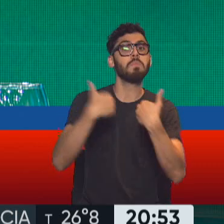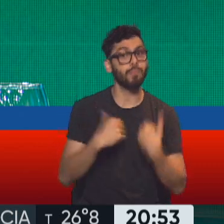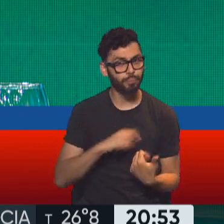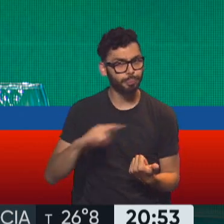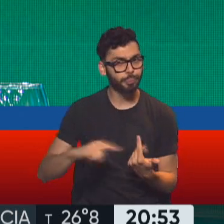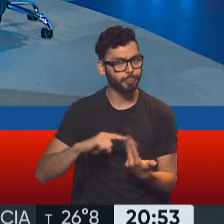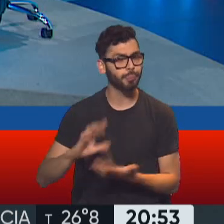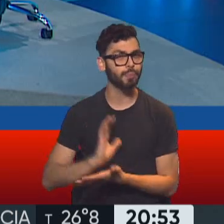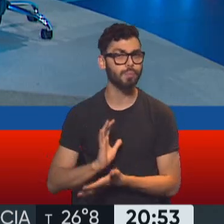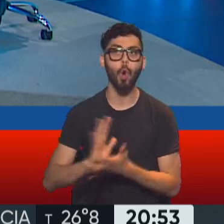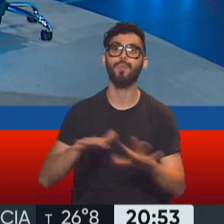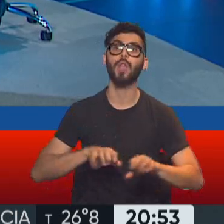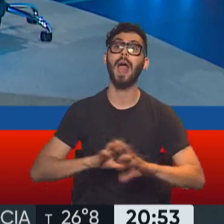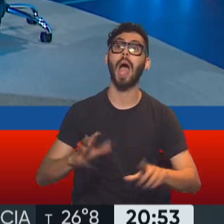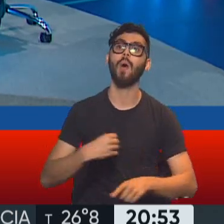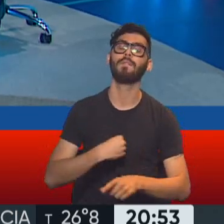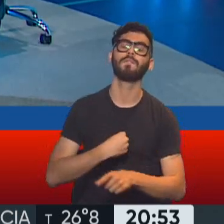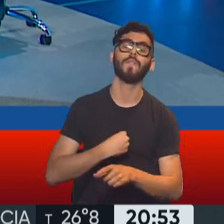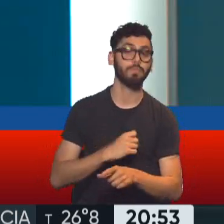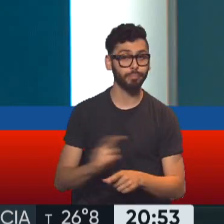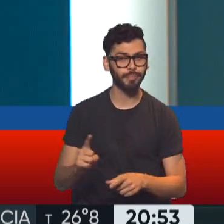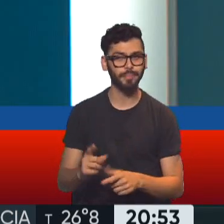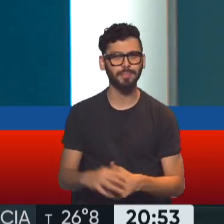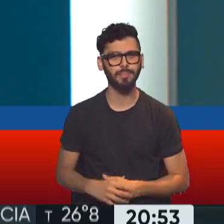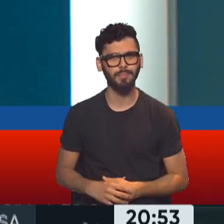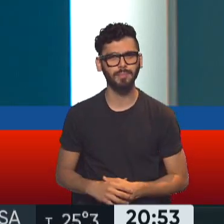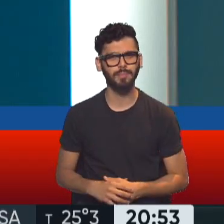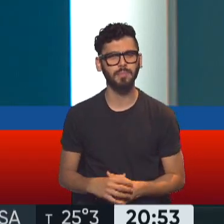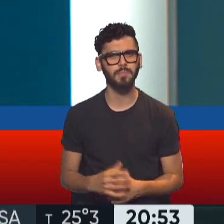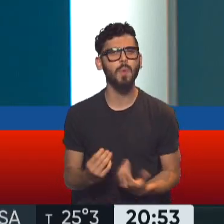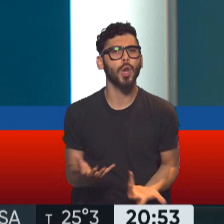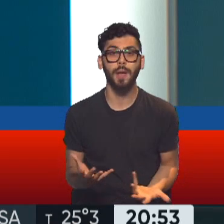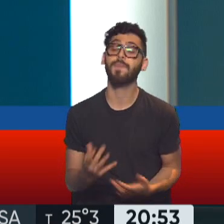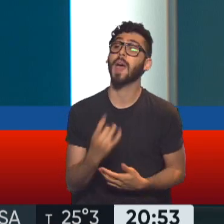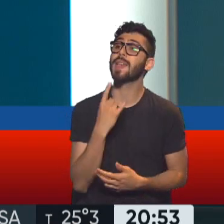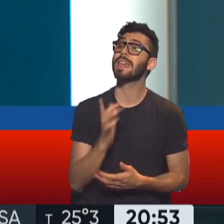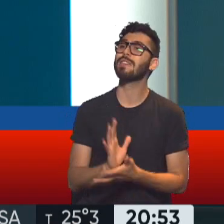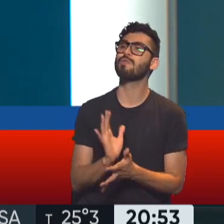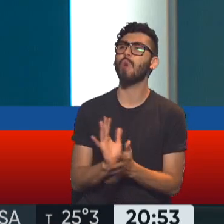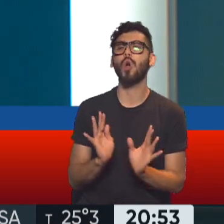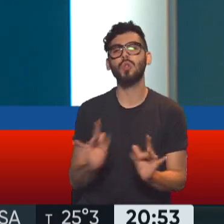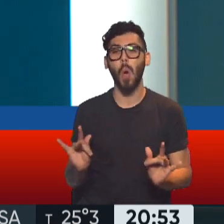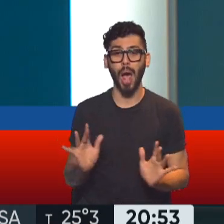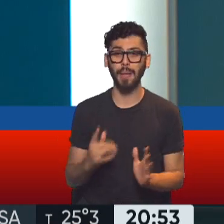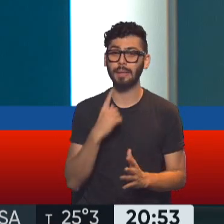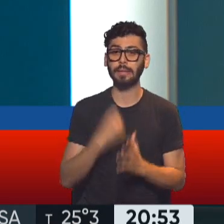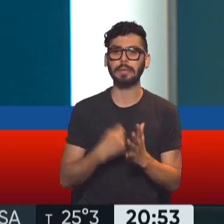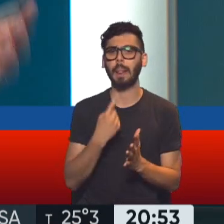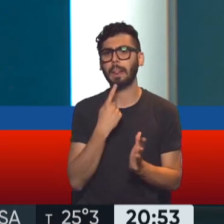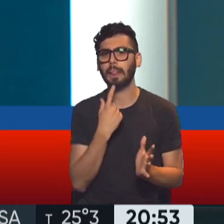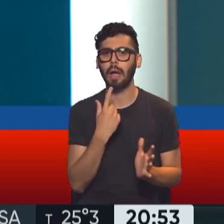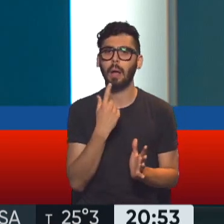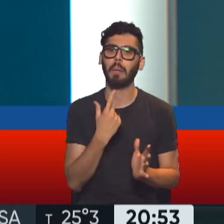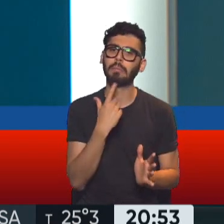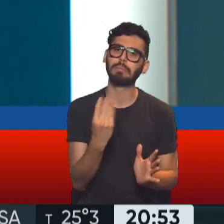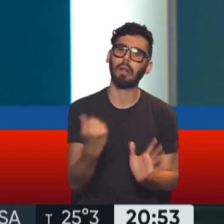que van pasando? A veces porque son demasiado moderados, ¿verdad? Como que tienen miedo a ser tildados de comunistas, subversivos, qué